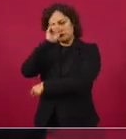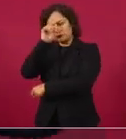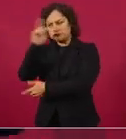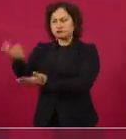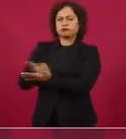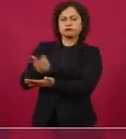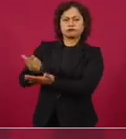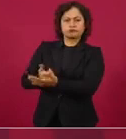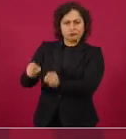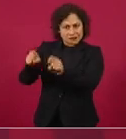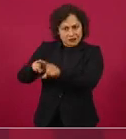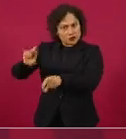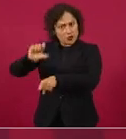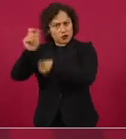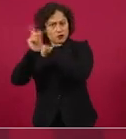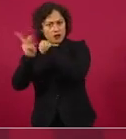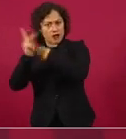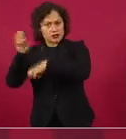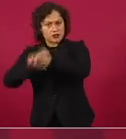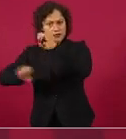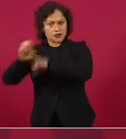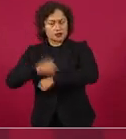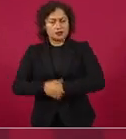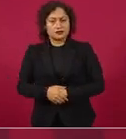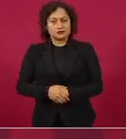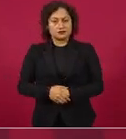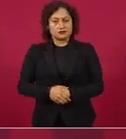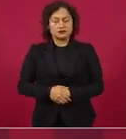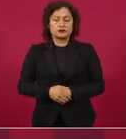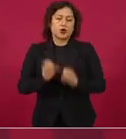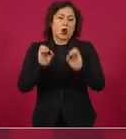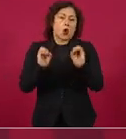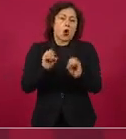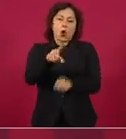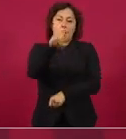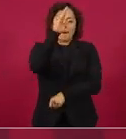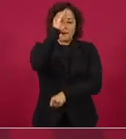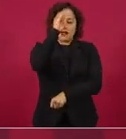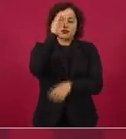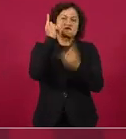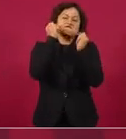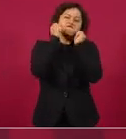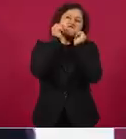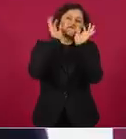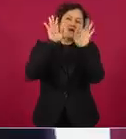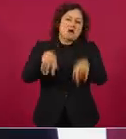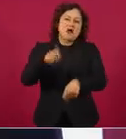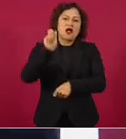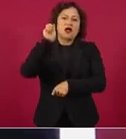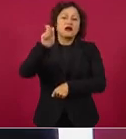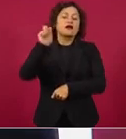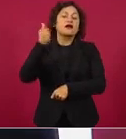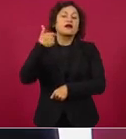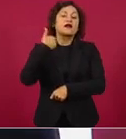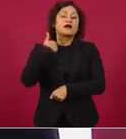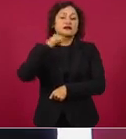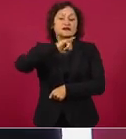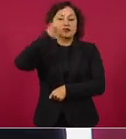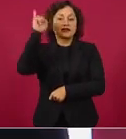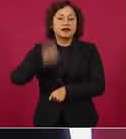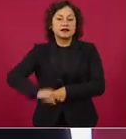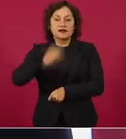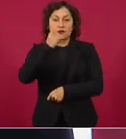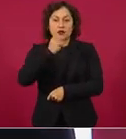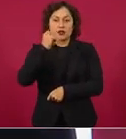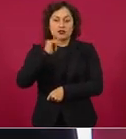¿O fue poco el que el jefe de la policía de seguridad pública de